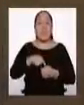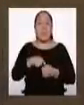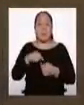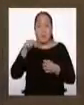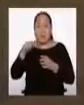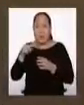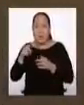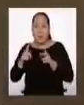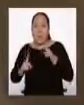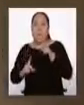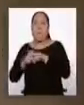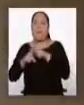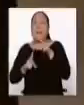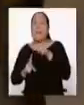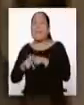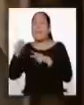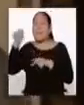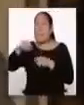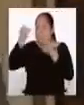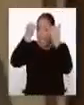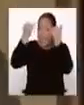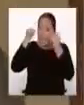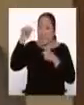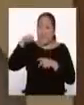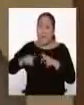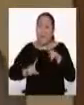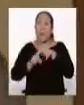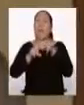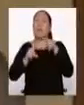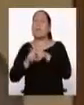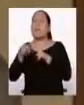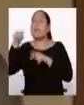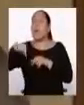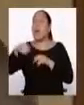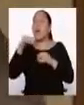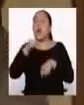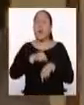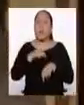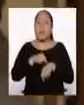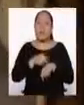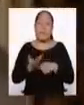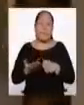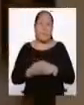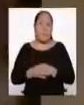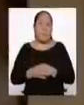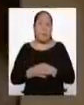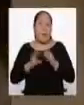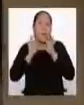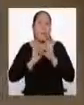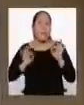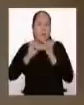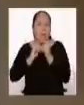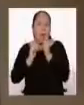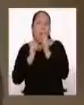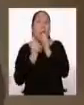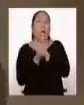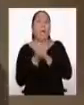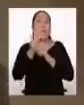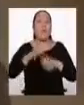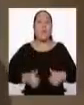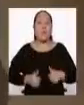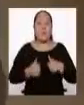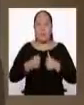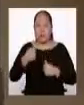quiebre es de lo que quiero hablar, porque mi punto de quiebre empieza a los 11 años. Yo soy músico,